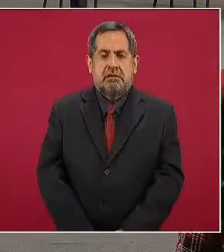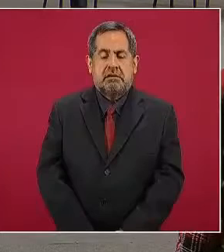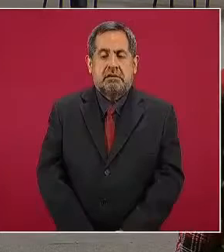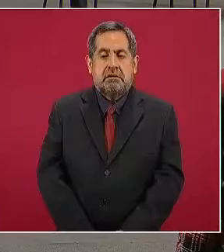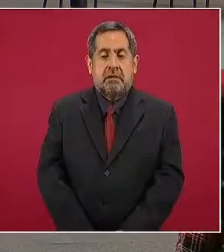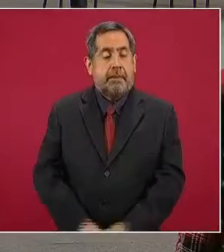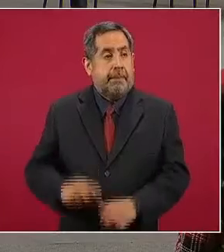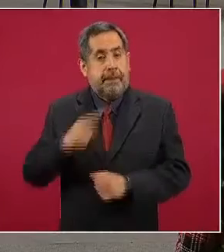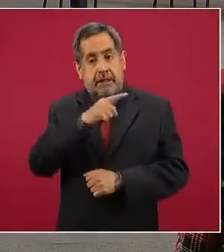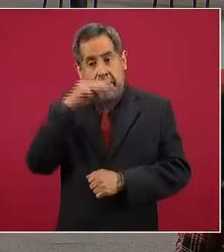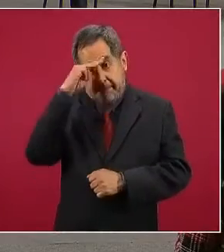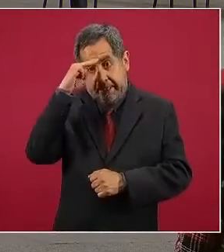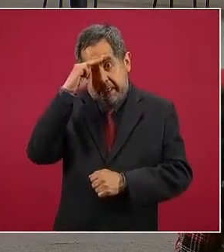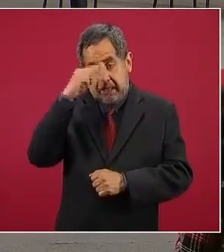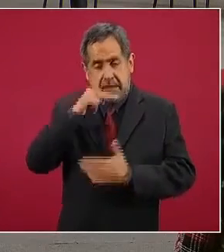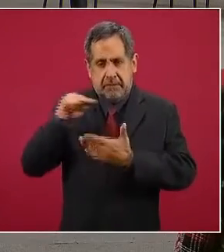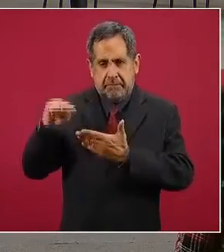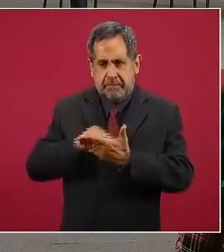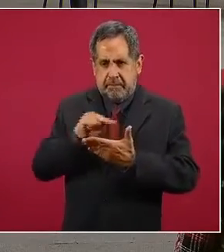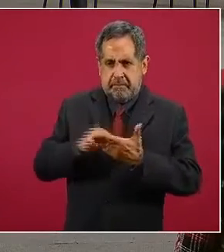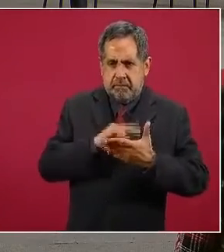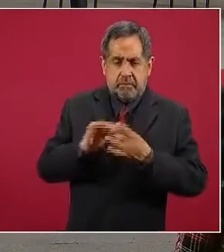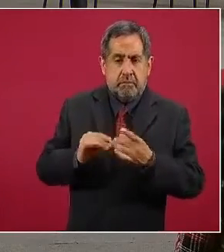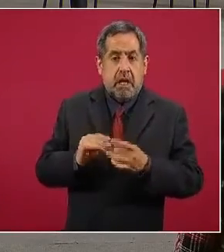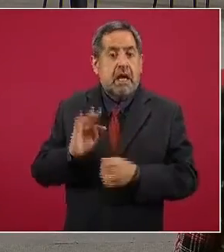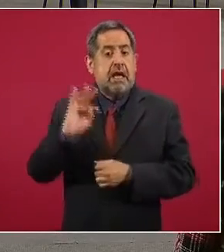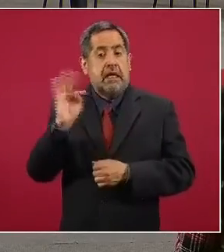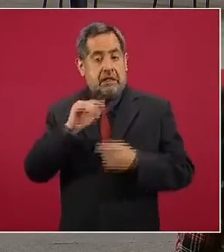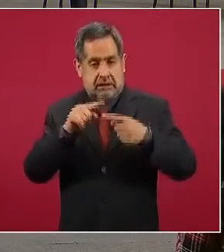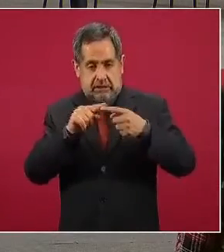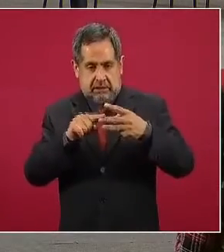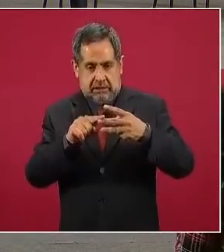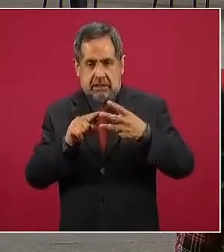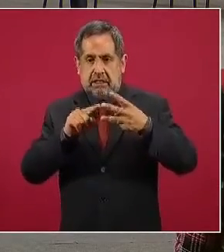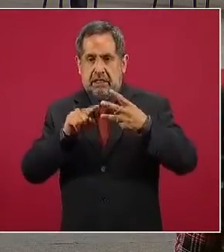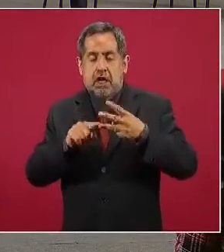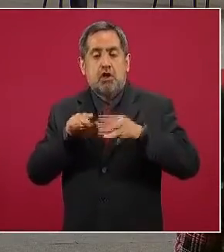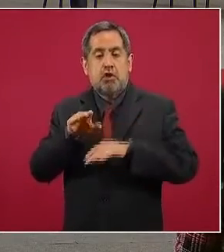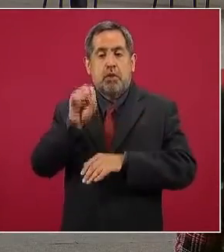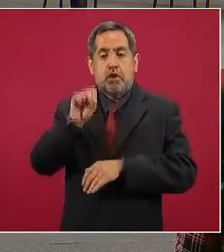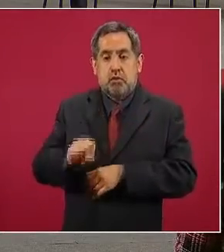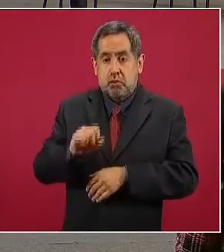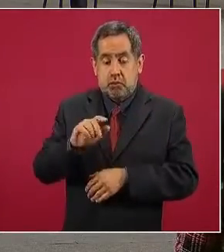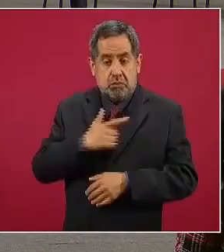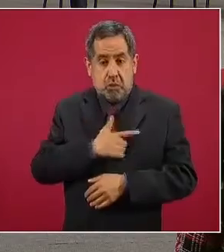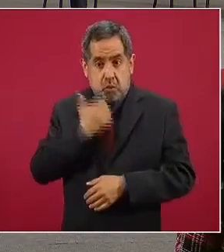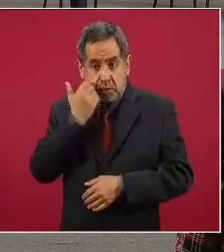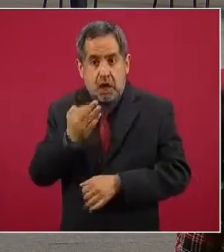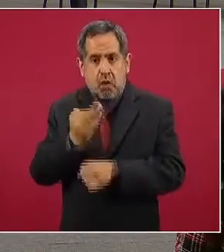no tiene inconveniente, tal vez podríamos firmar de una vez los que tienen que ver con la frontera sur.